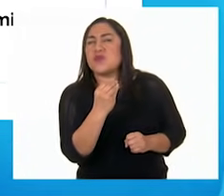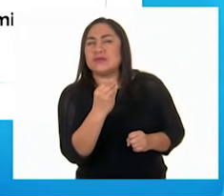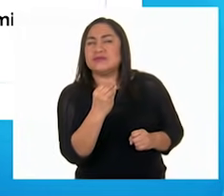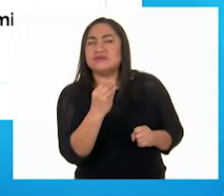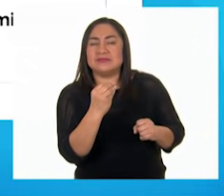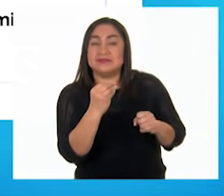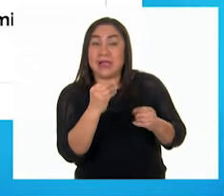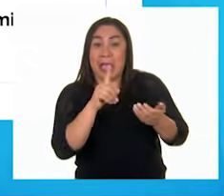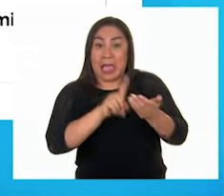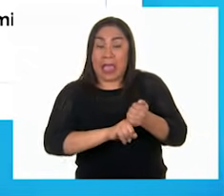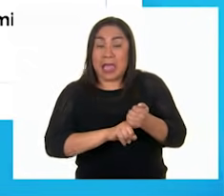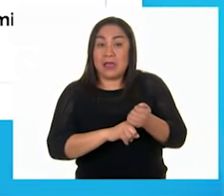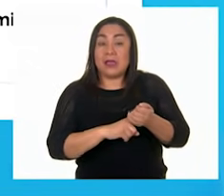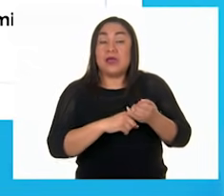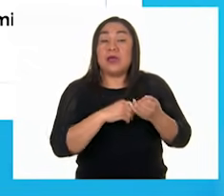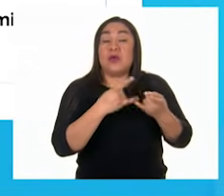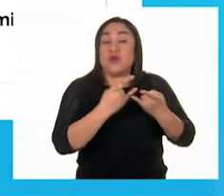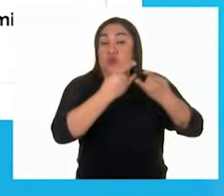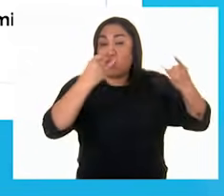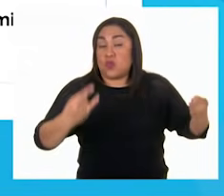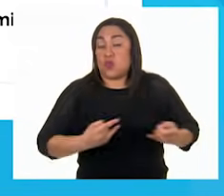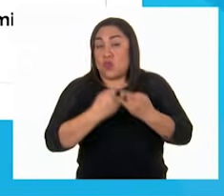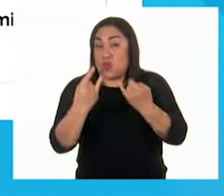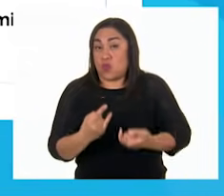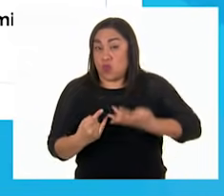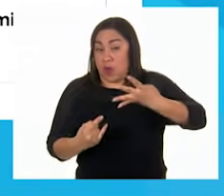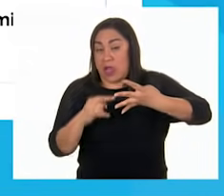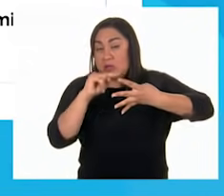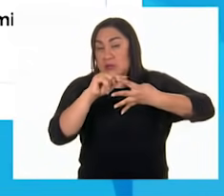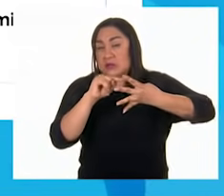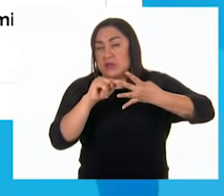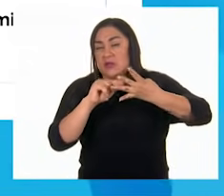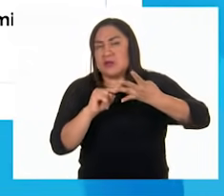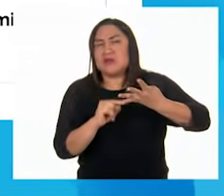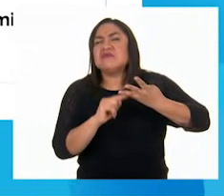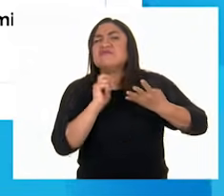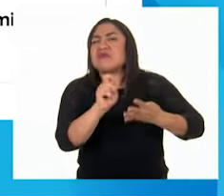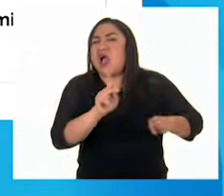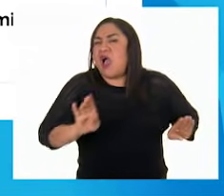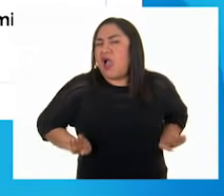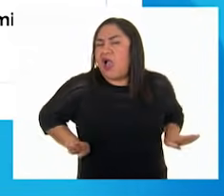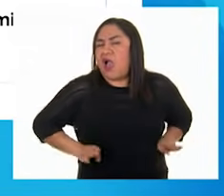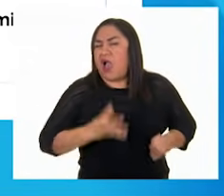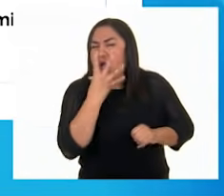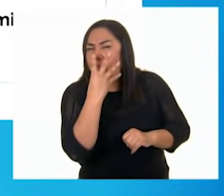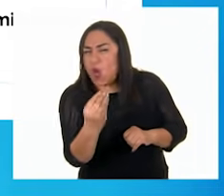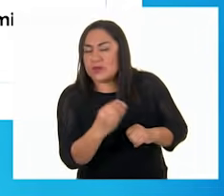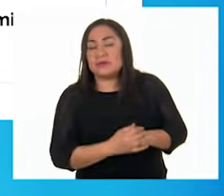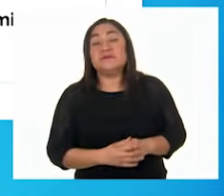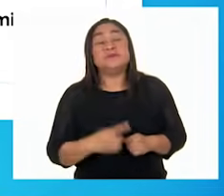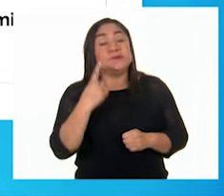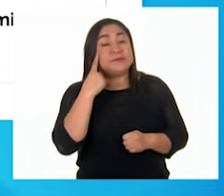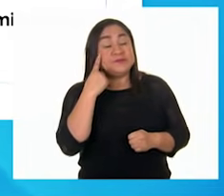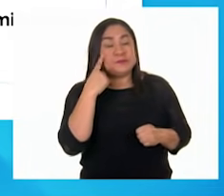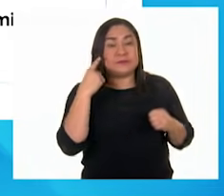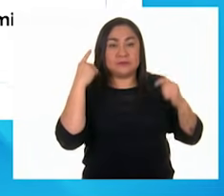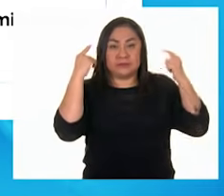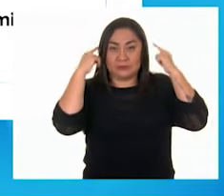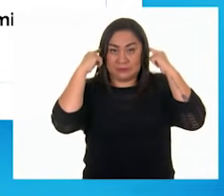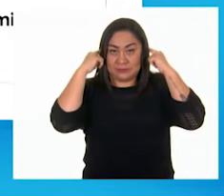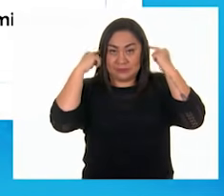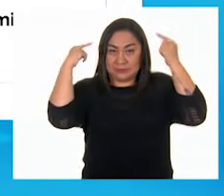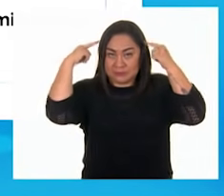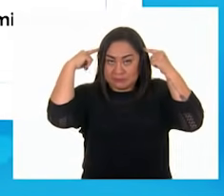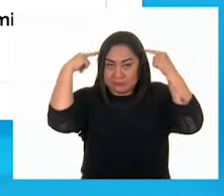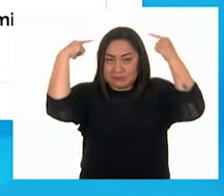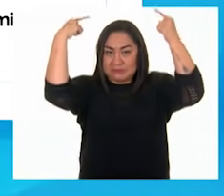cuatro cuentos? Características comunes o compartidas. Sus orejas y hocicos son